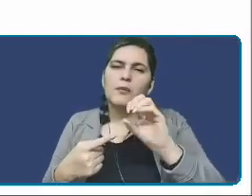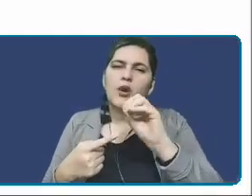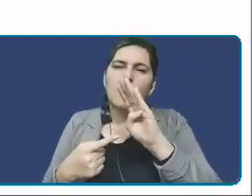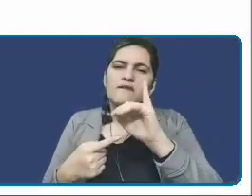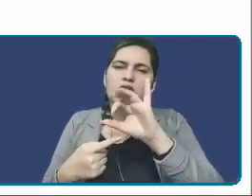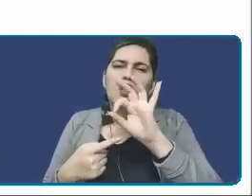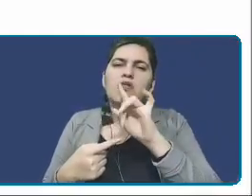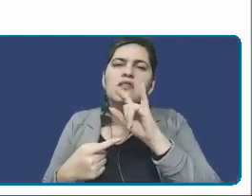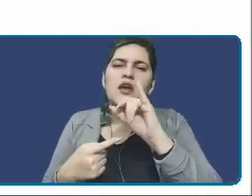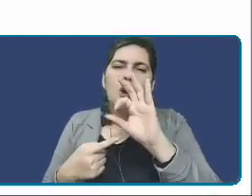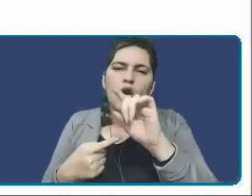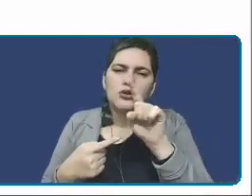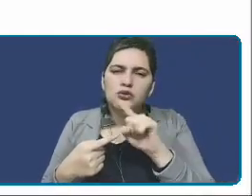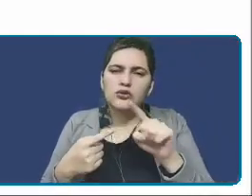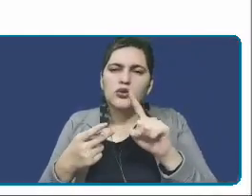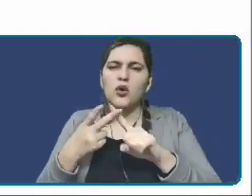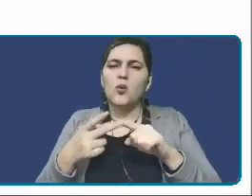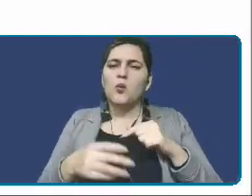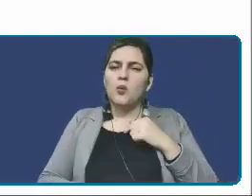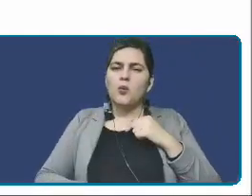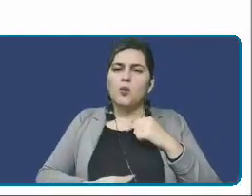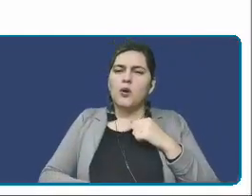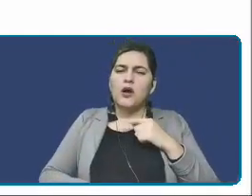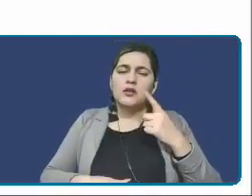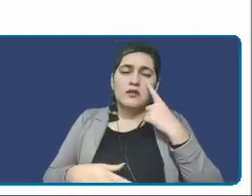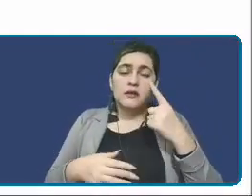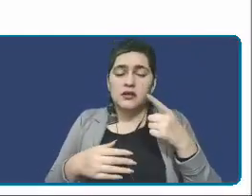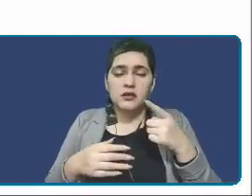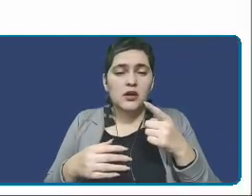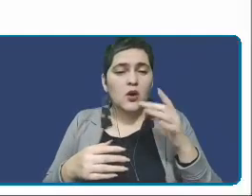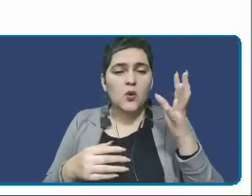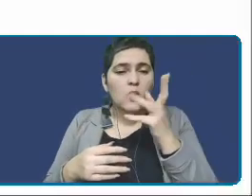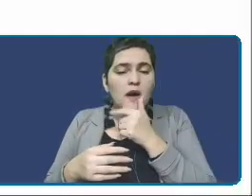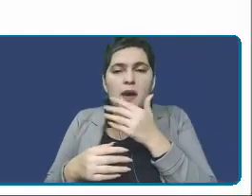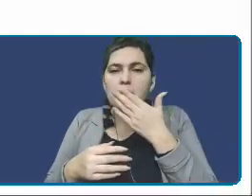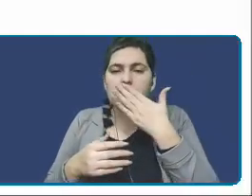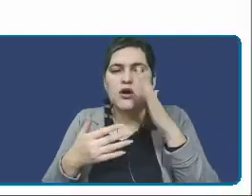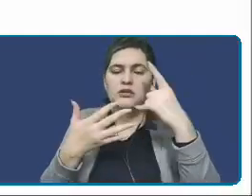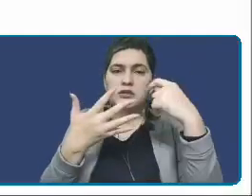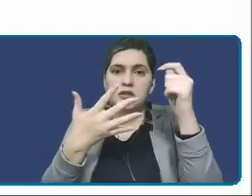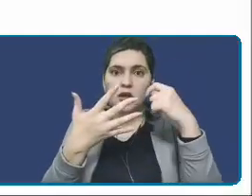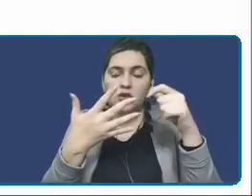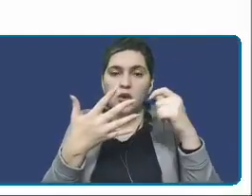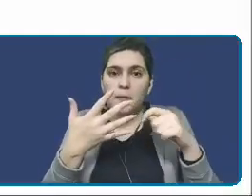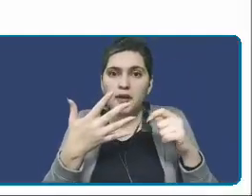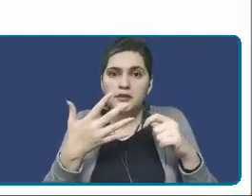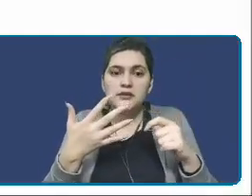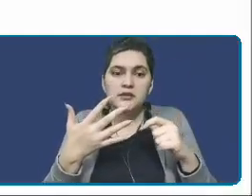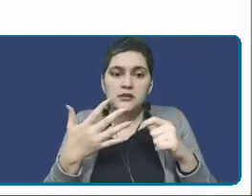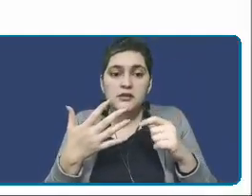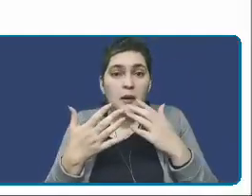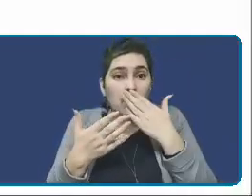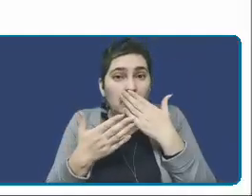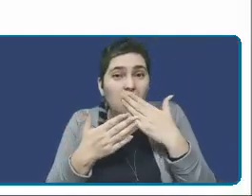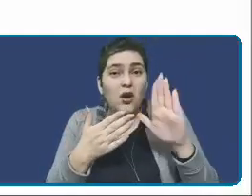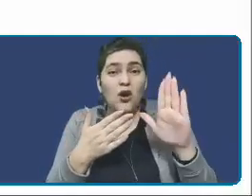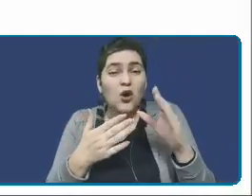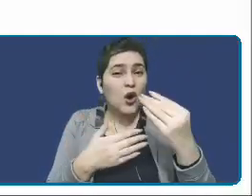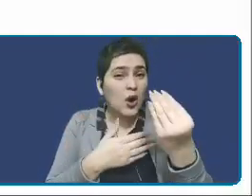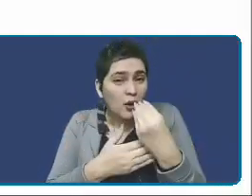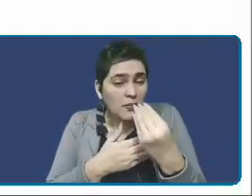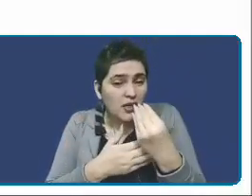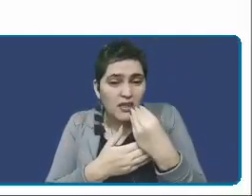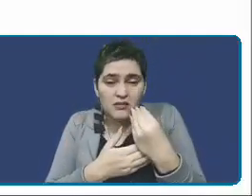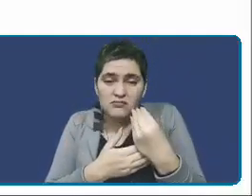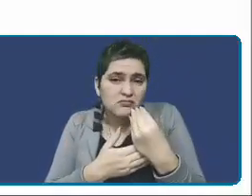no hay una evidencia actual de que vaya a mejorar mis síntomas digestivos o mi nutrición